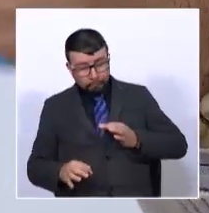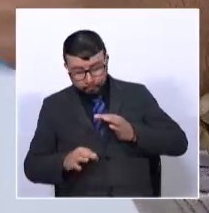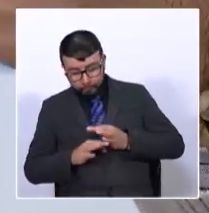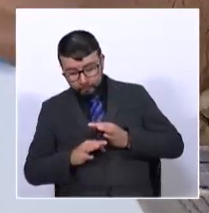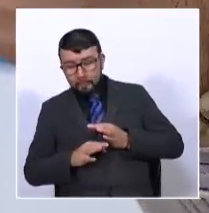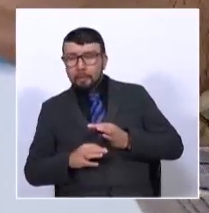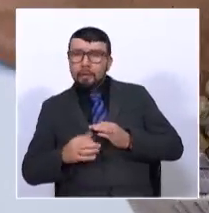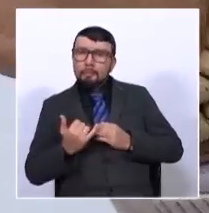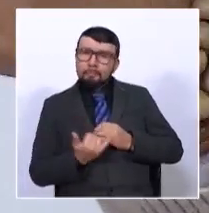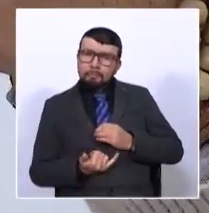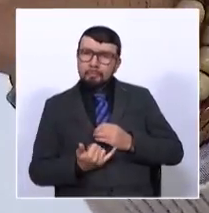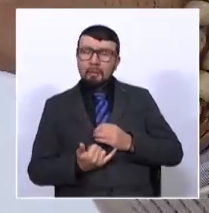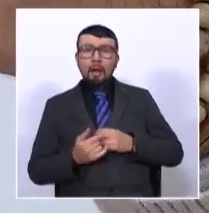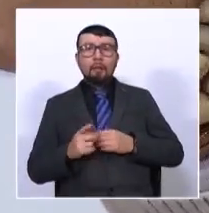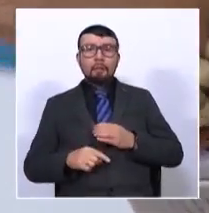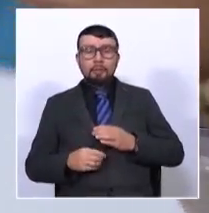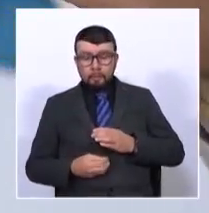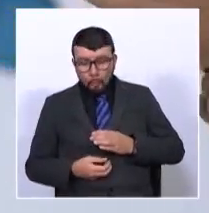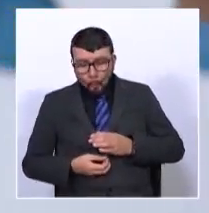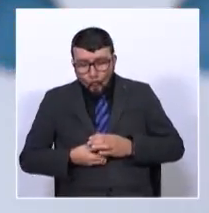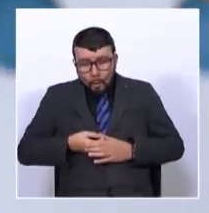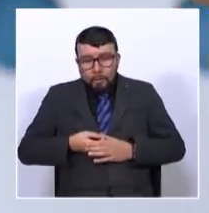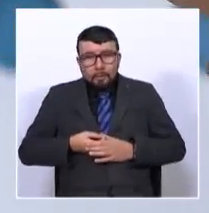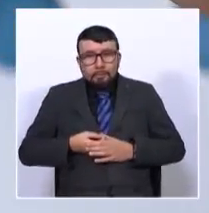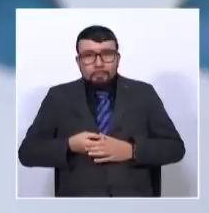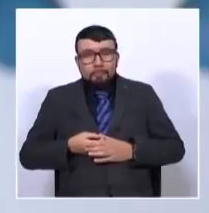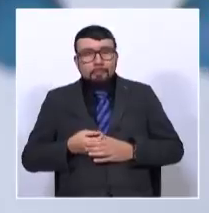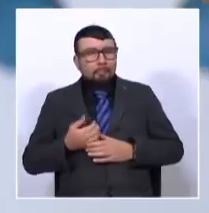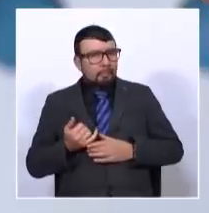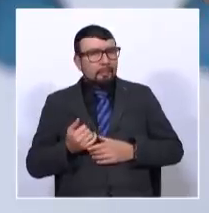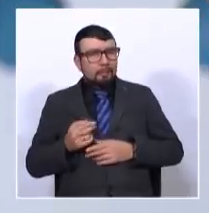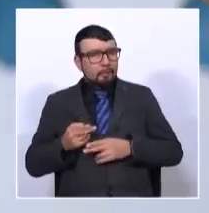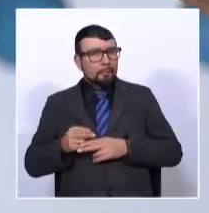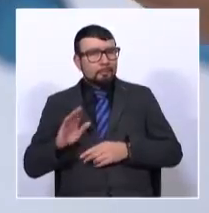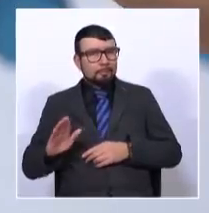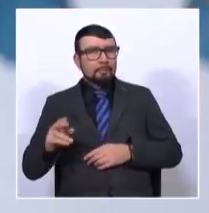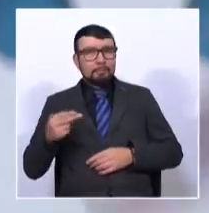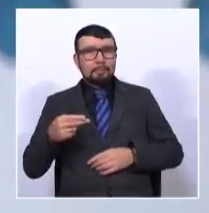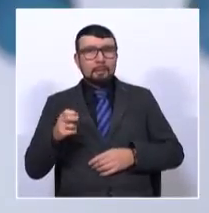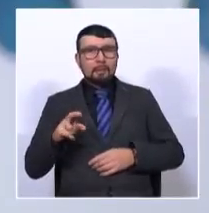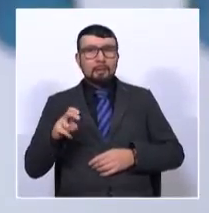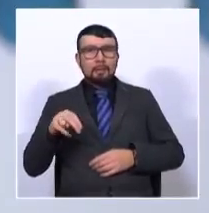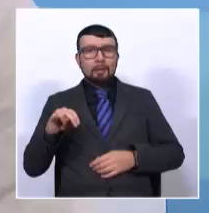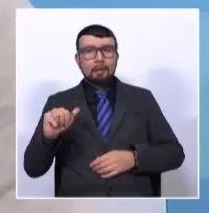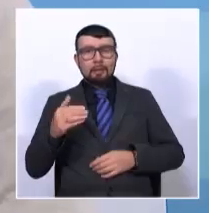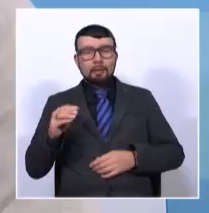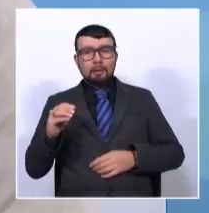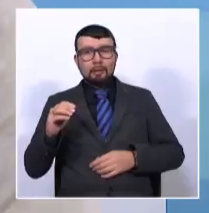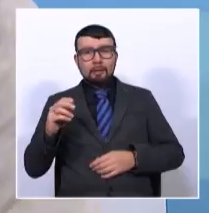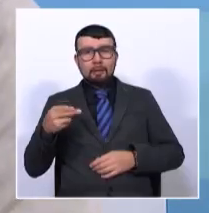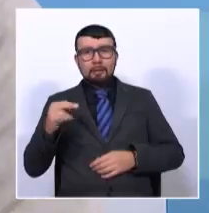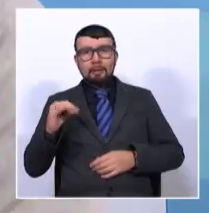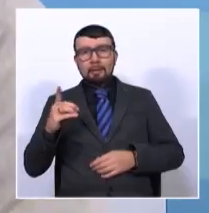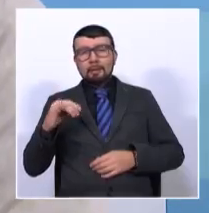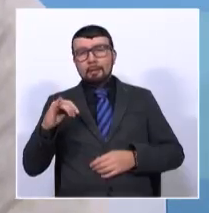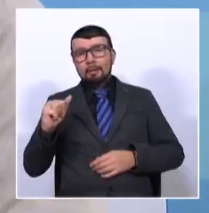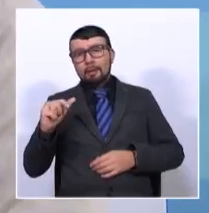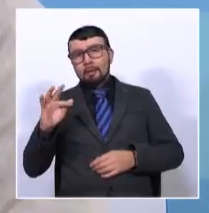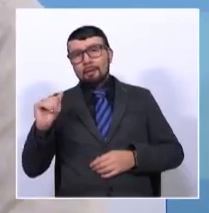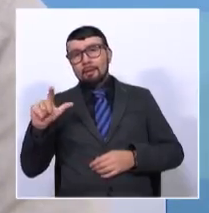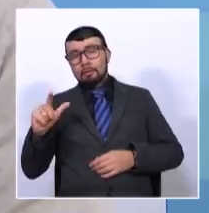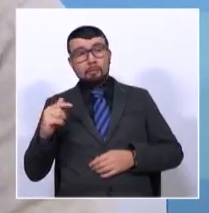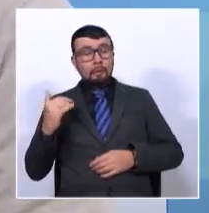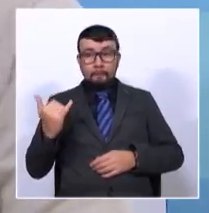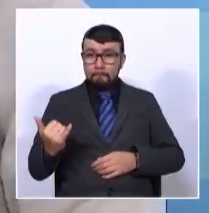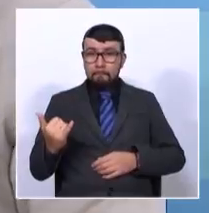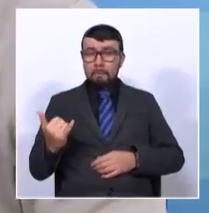se mete parte del estómago de arriba. Y entonces este ácido acá quema el esófago y puede dar una esofagitis. Y el